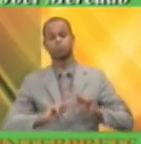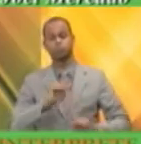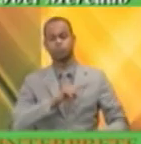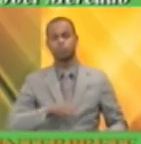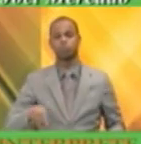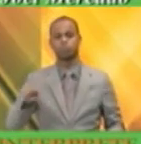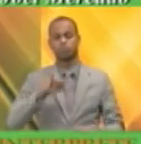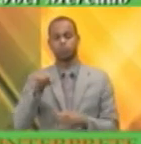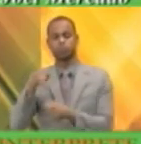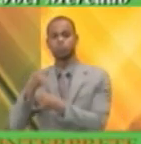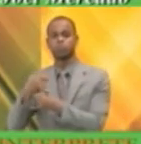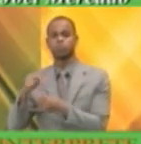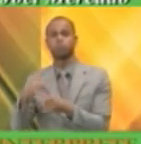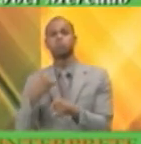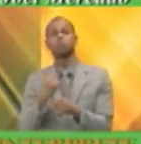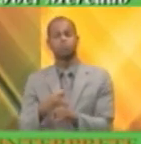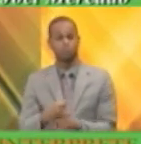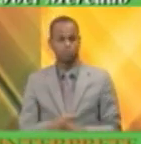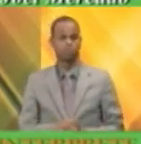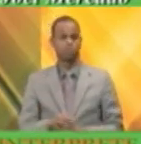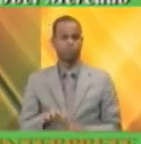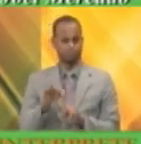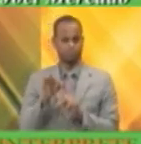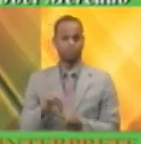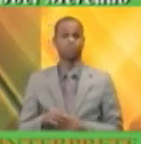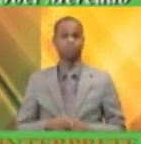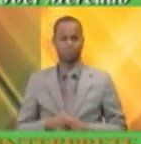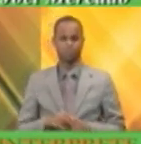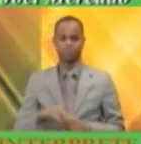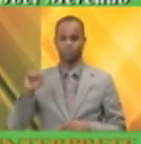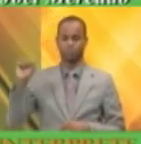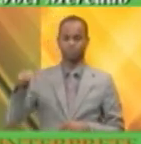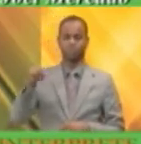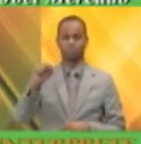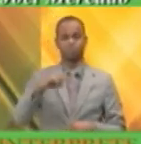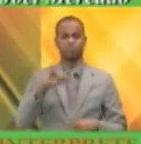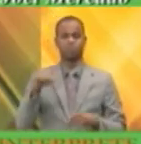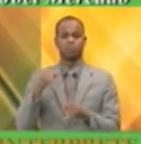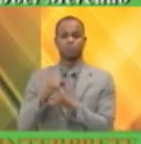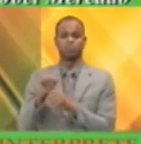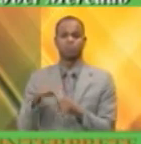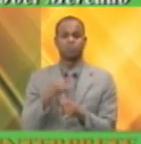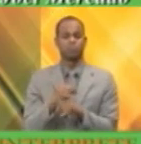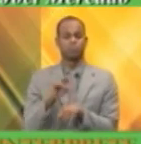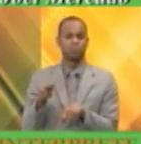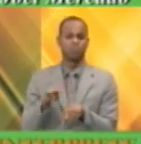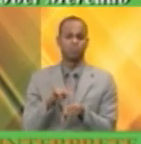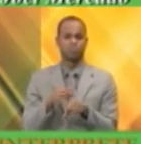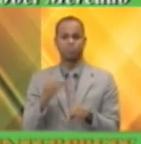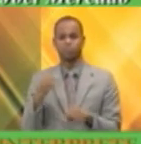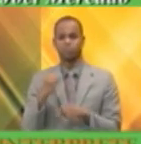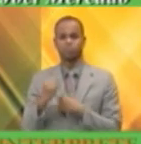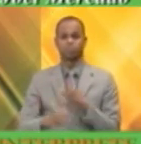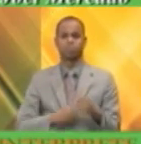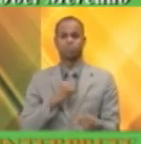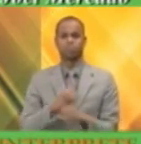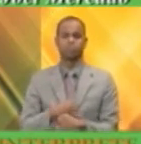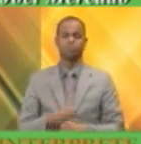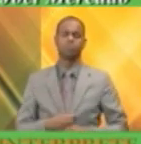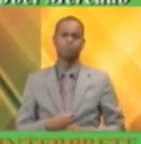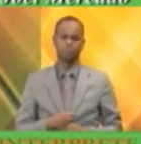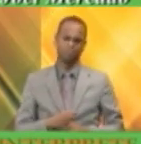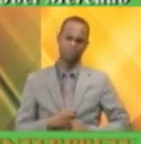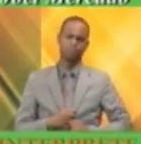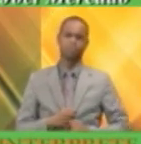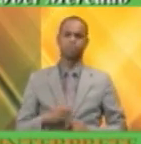las instituciones, sobre todo, más que de las personas, de las instituciones nacionales e internacionales. Creciendo